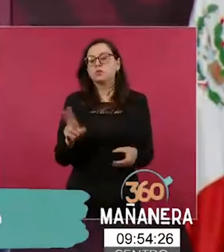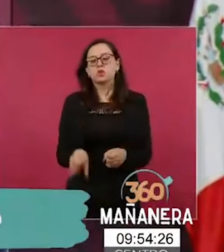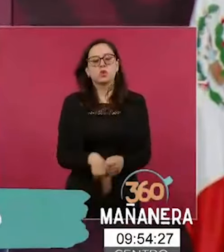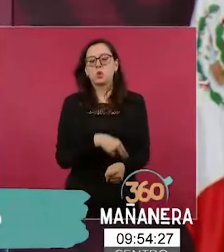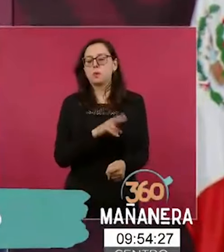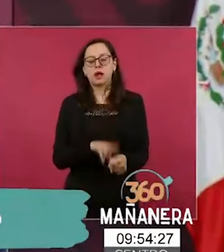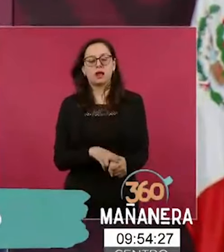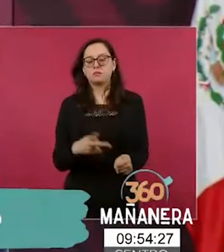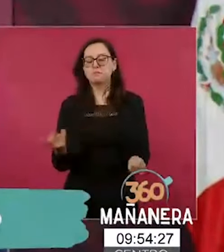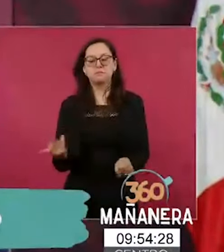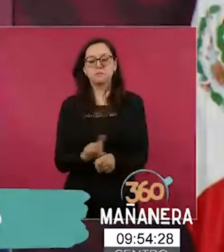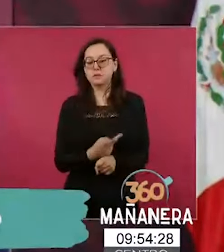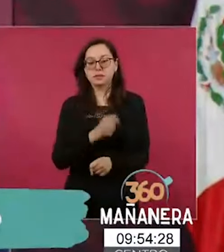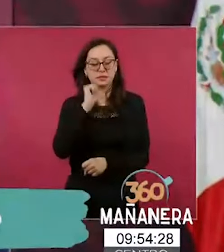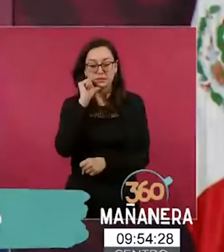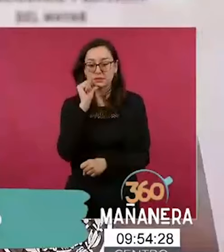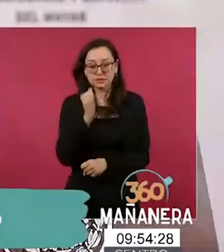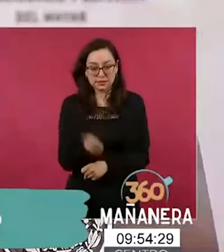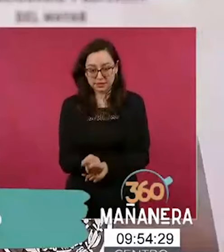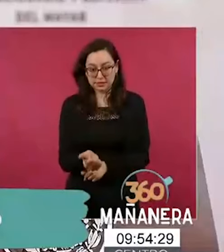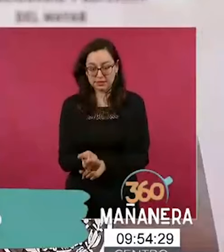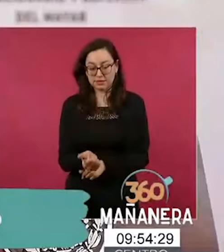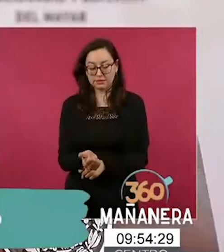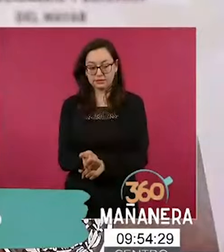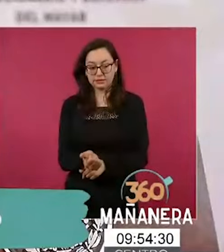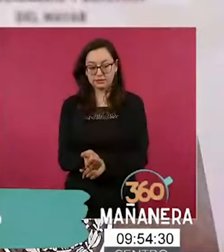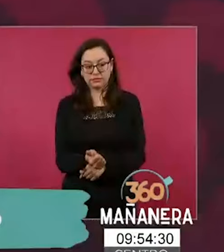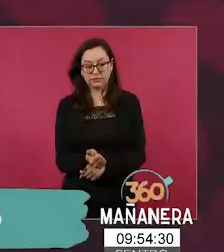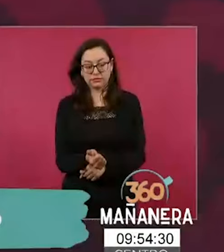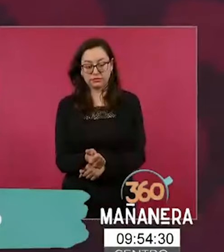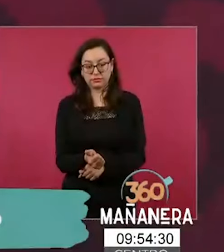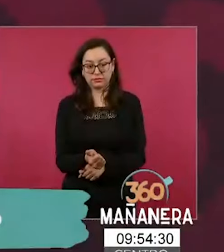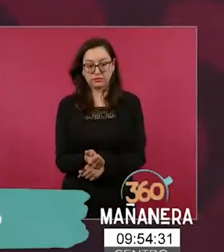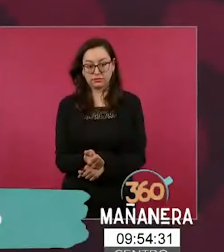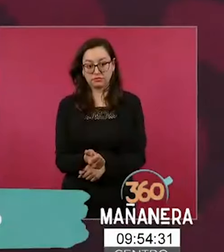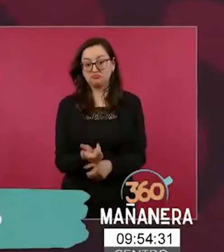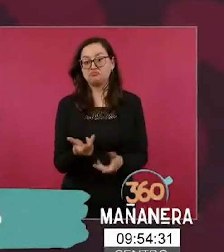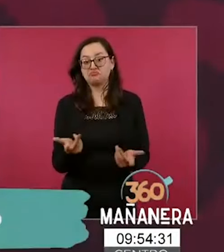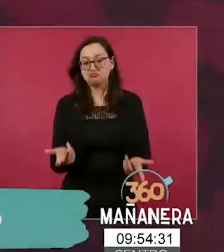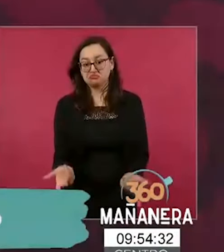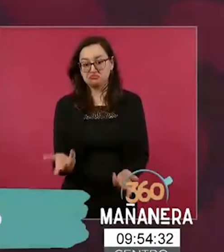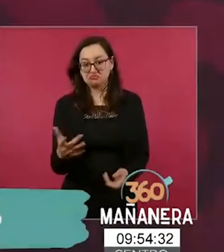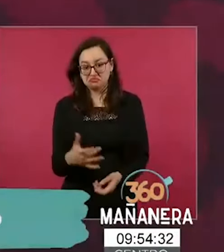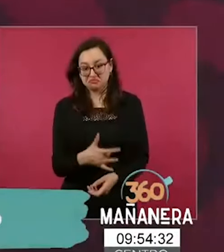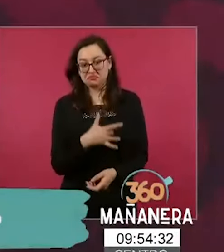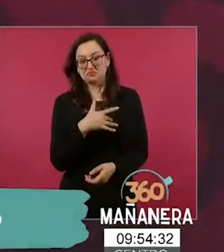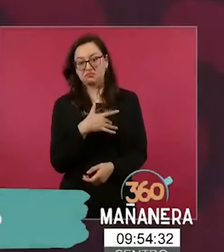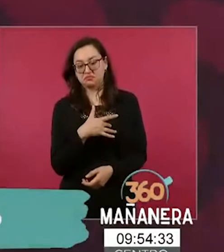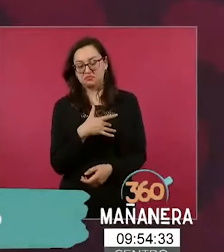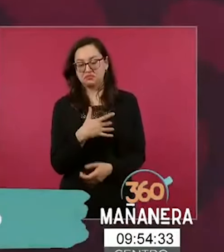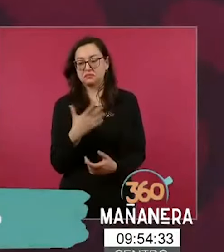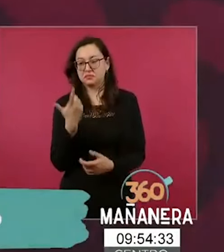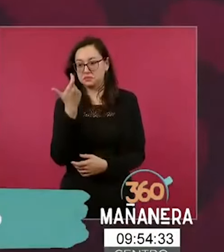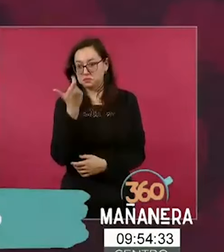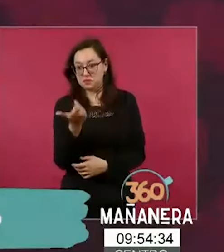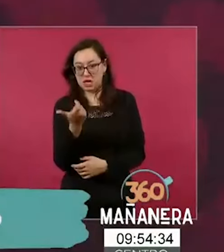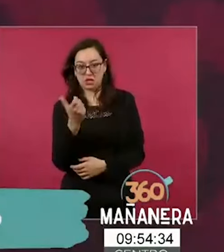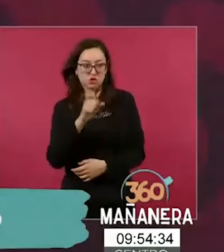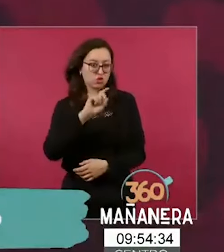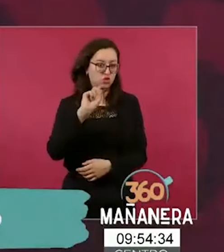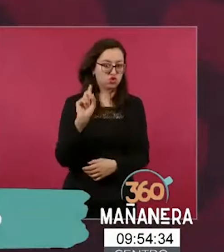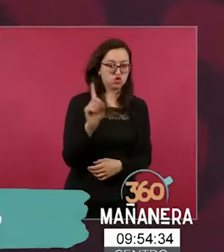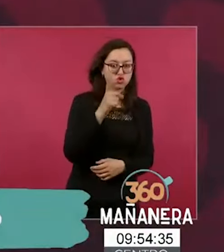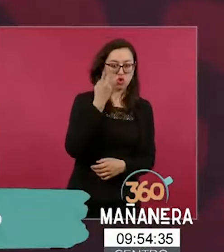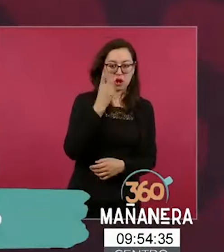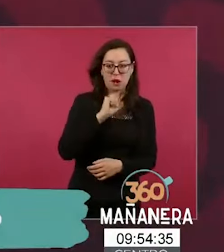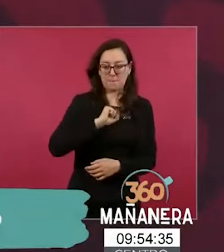vaivenes en cuanto a la apreciación o depreciación de nuestra